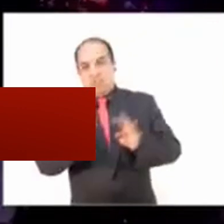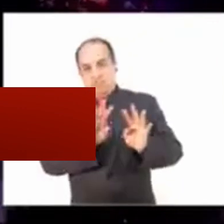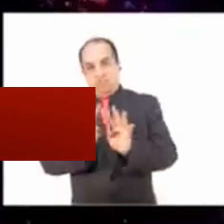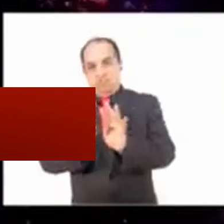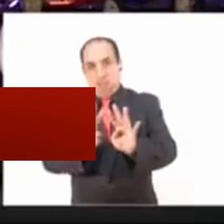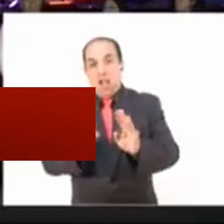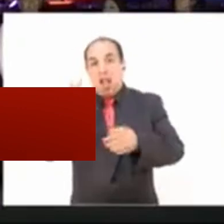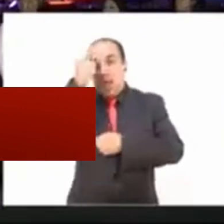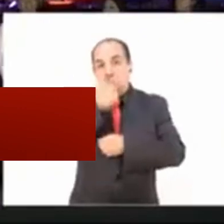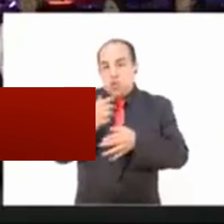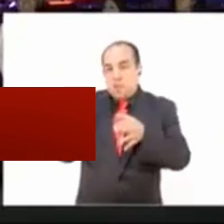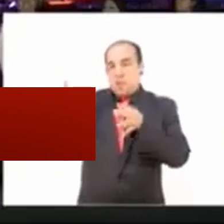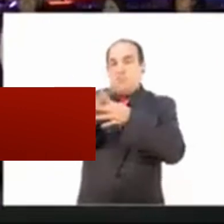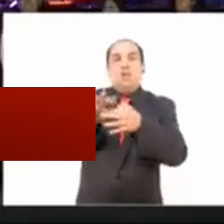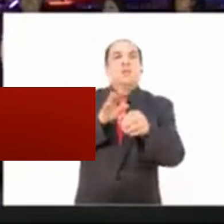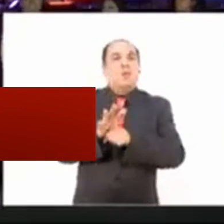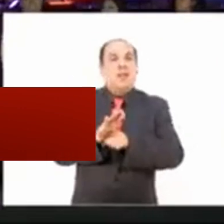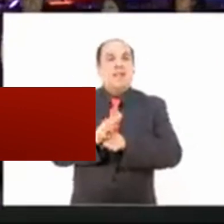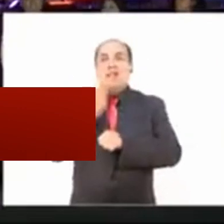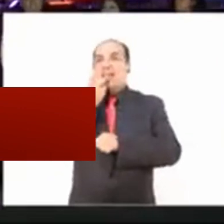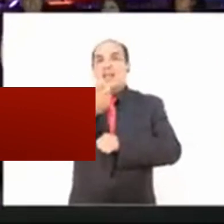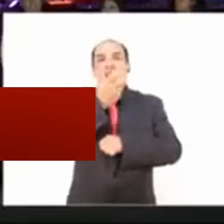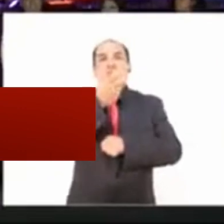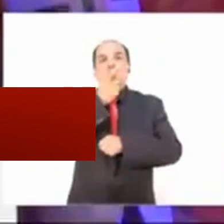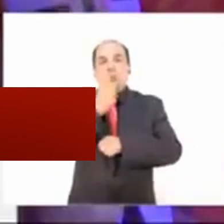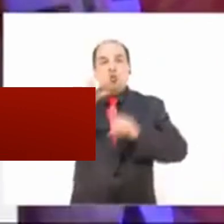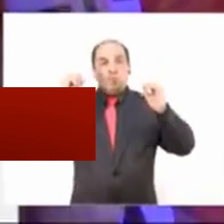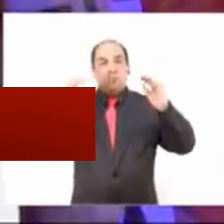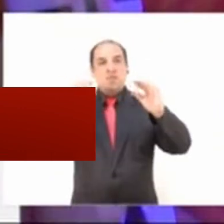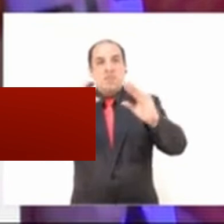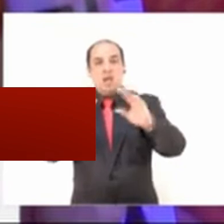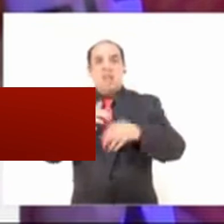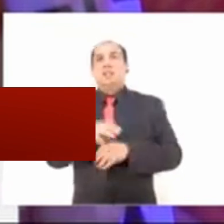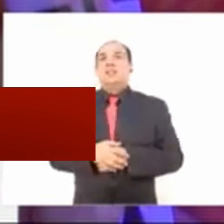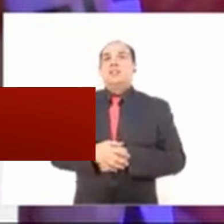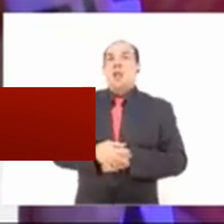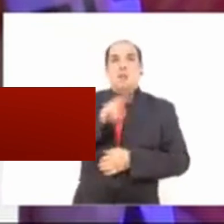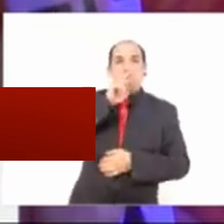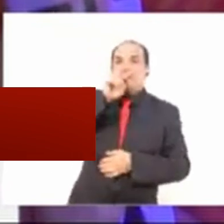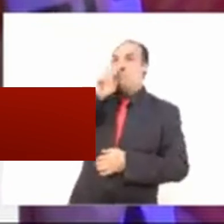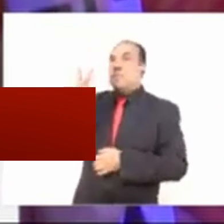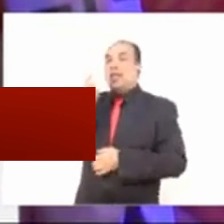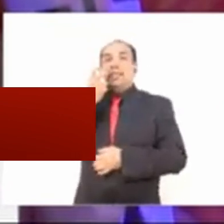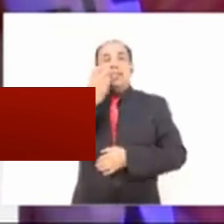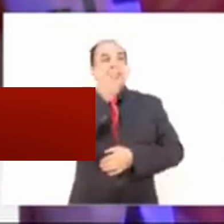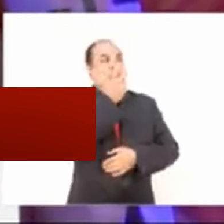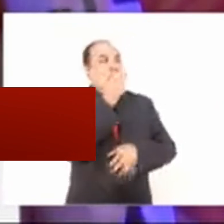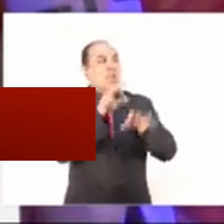el Zócalo, se une por las noches este encendido, porque quiero que